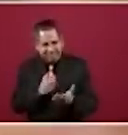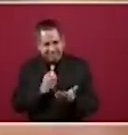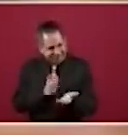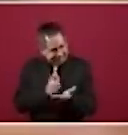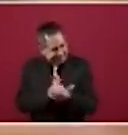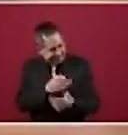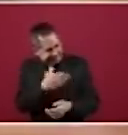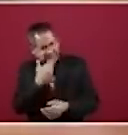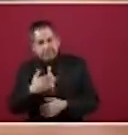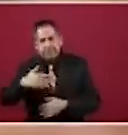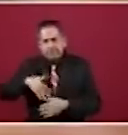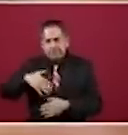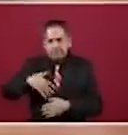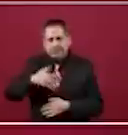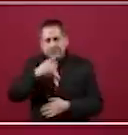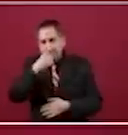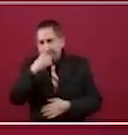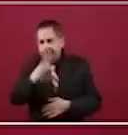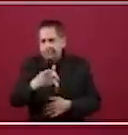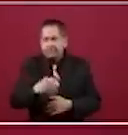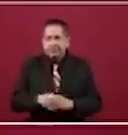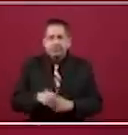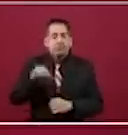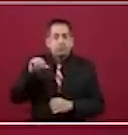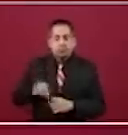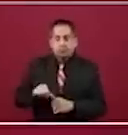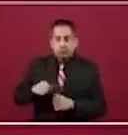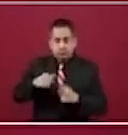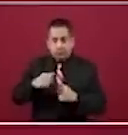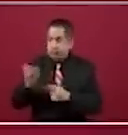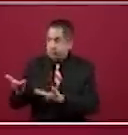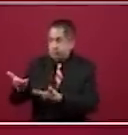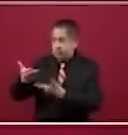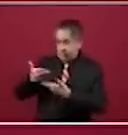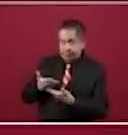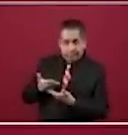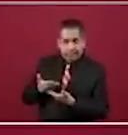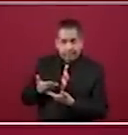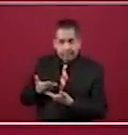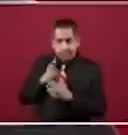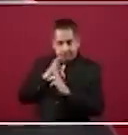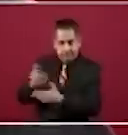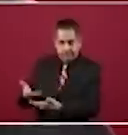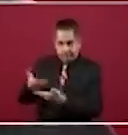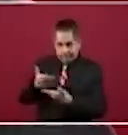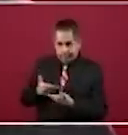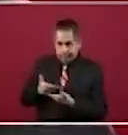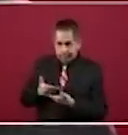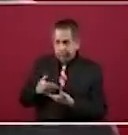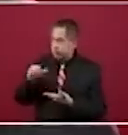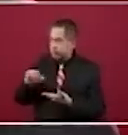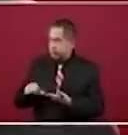estaba diciendo que hoy me iban a presentar el reporte o